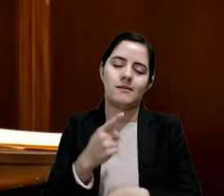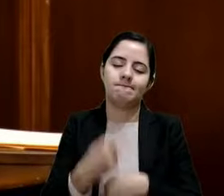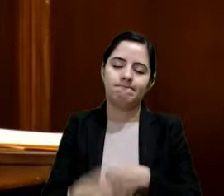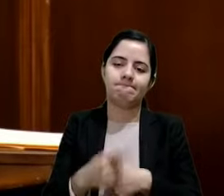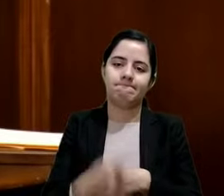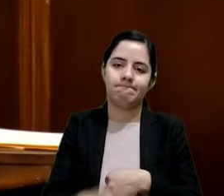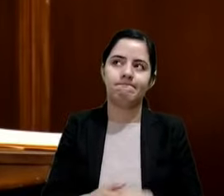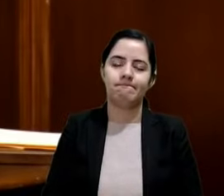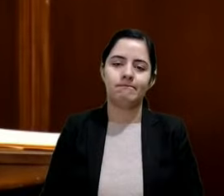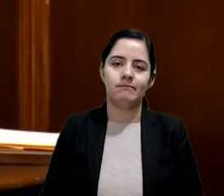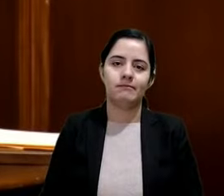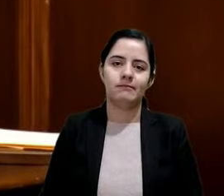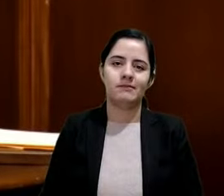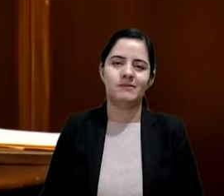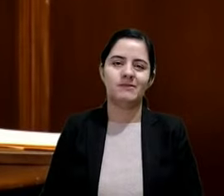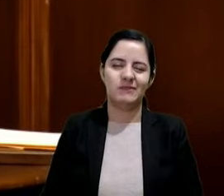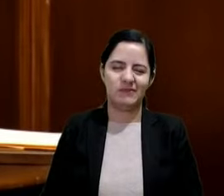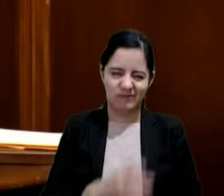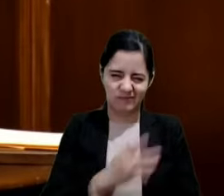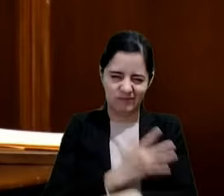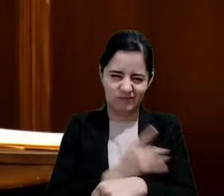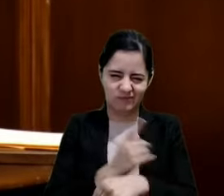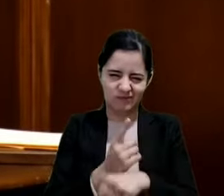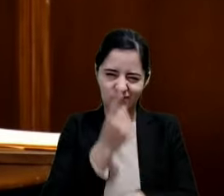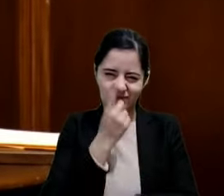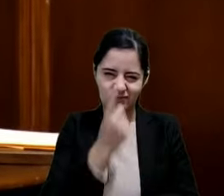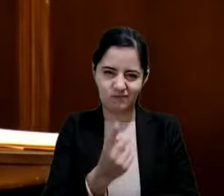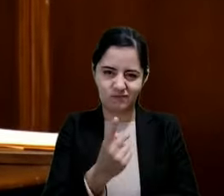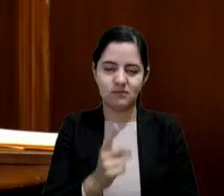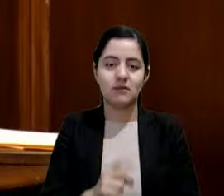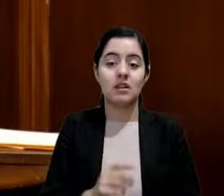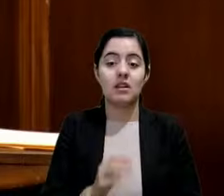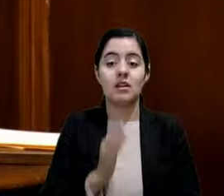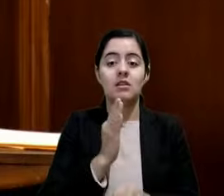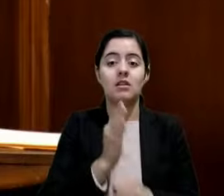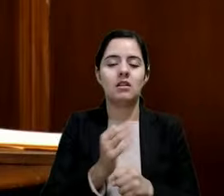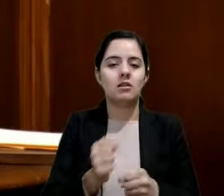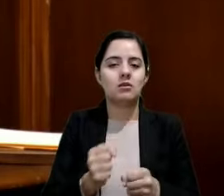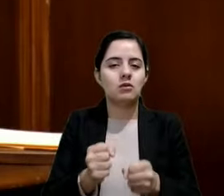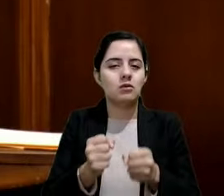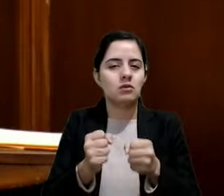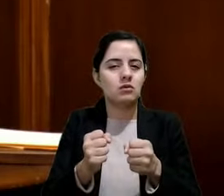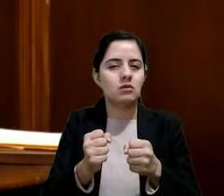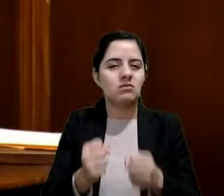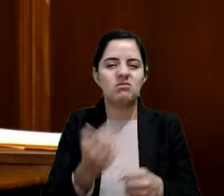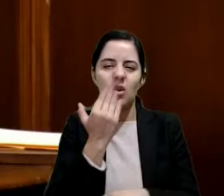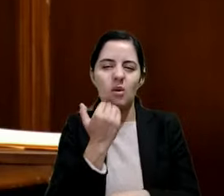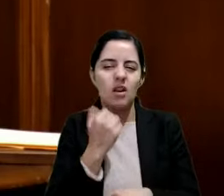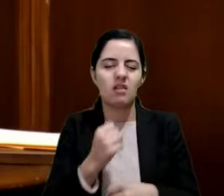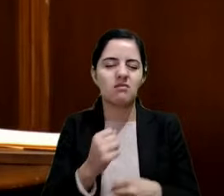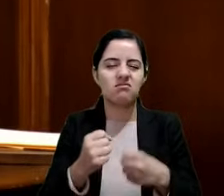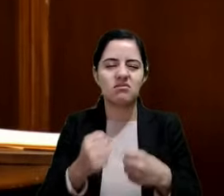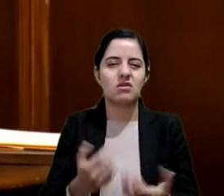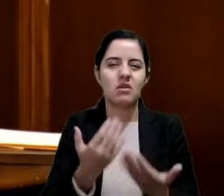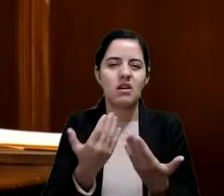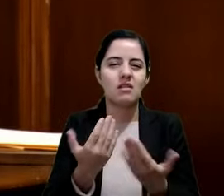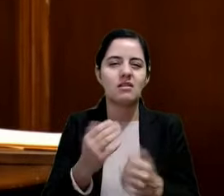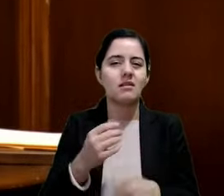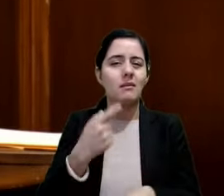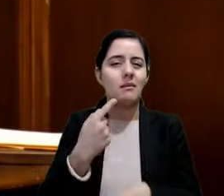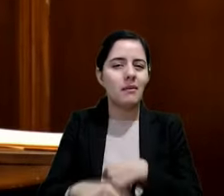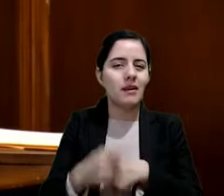Dicho con franqueza, padecemos una inseguridad crónica e histórica que incluye a